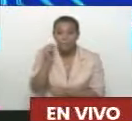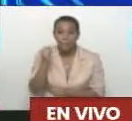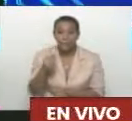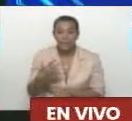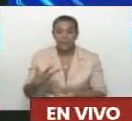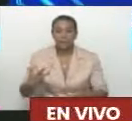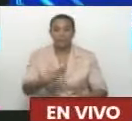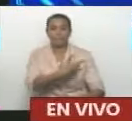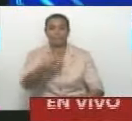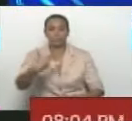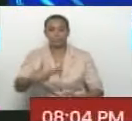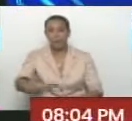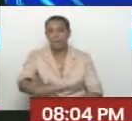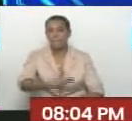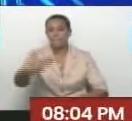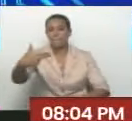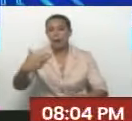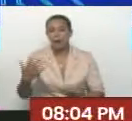herido